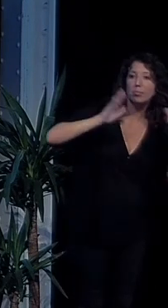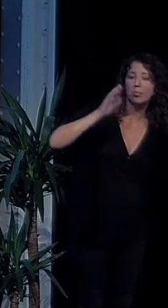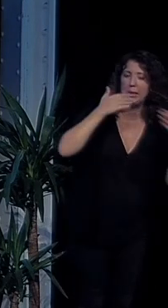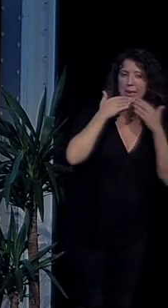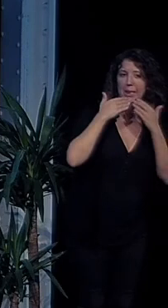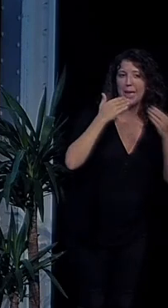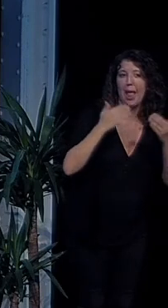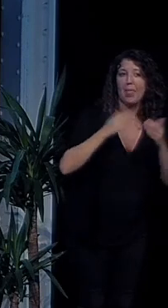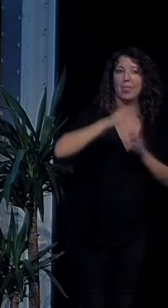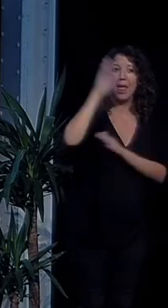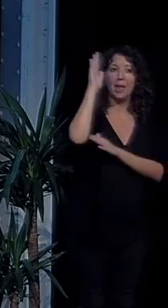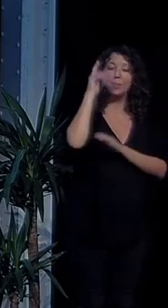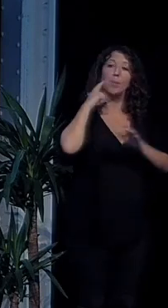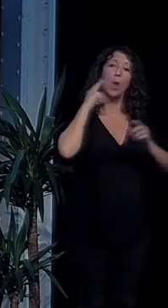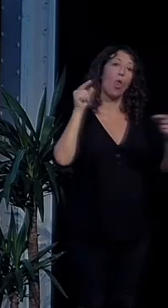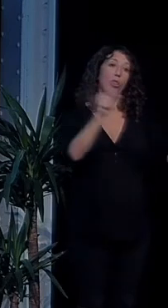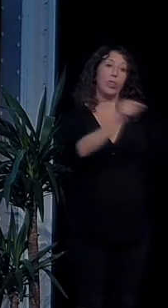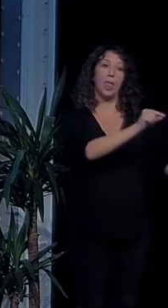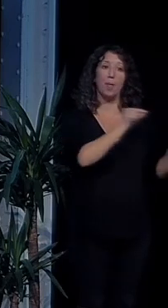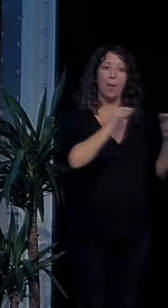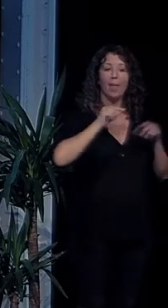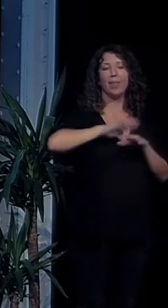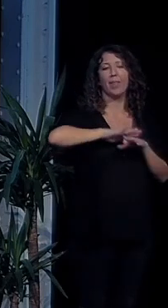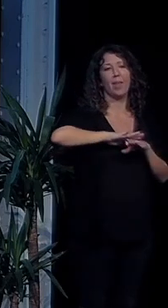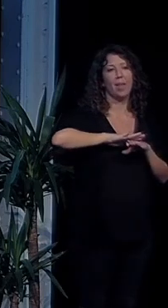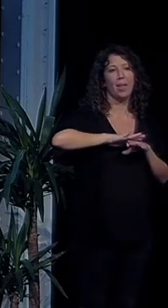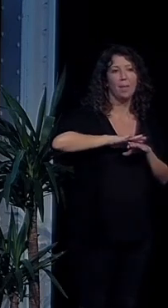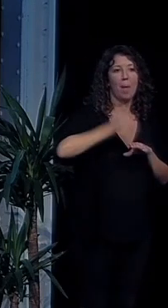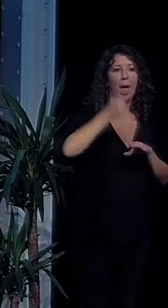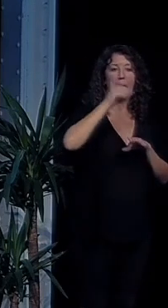que esto es un debate que se tiene que dar en el marco